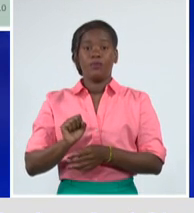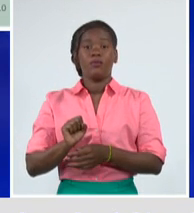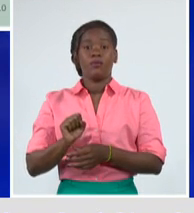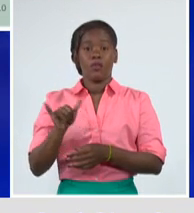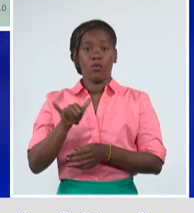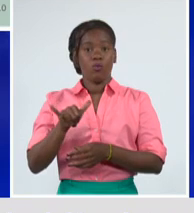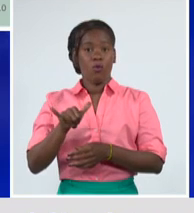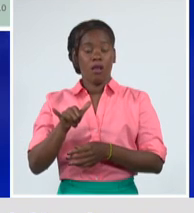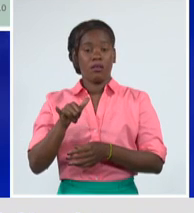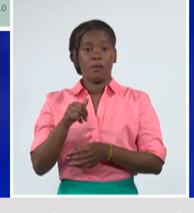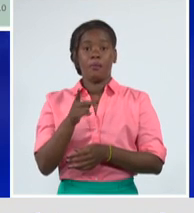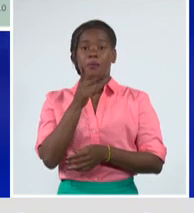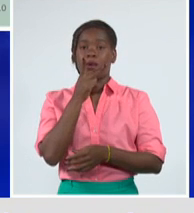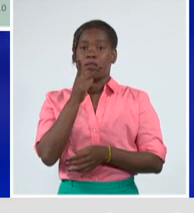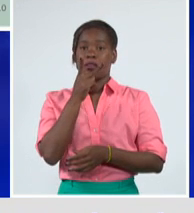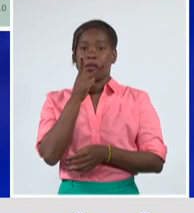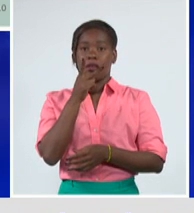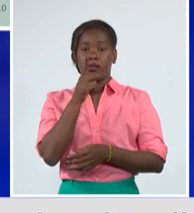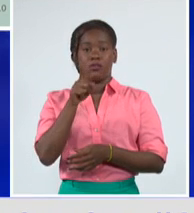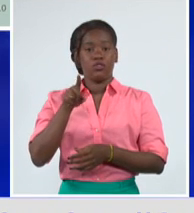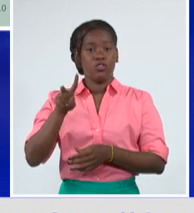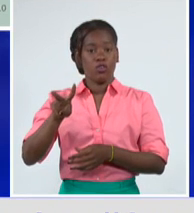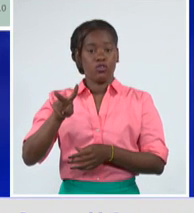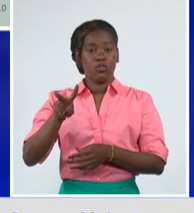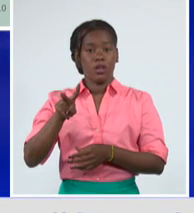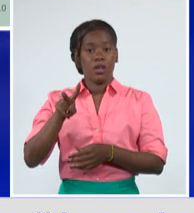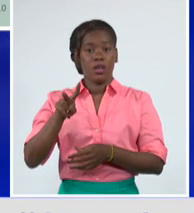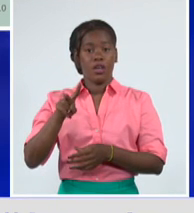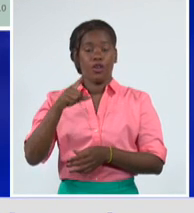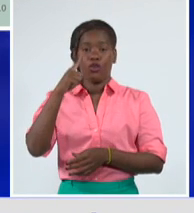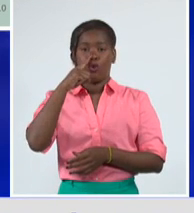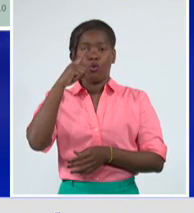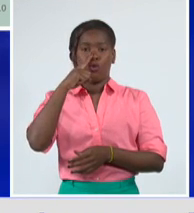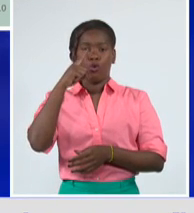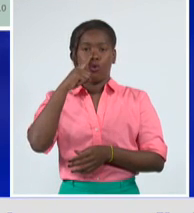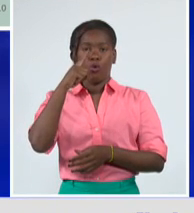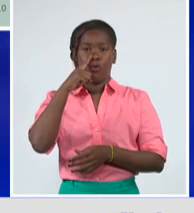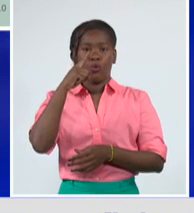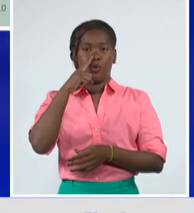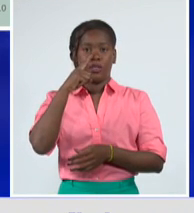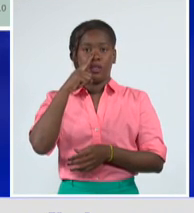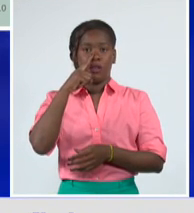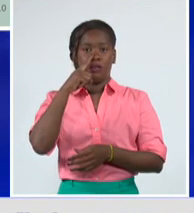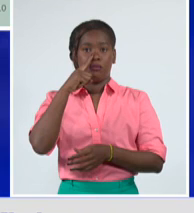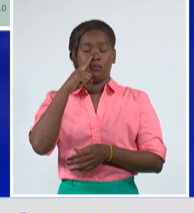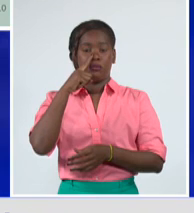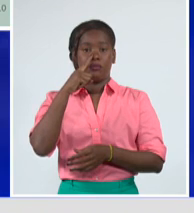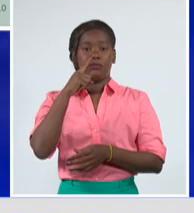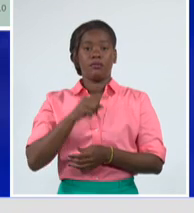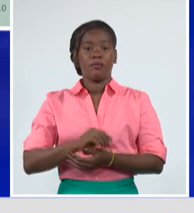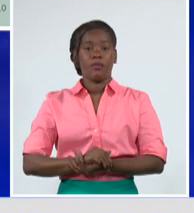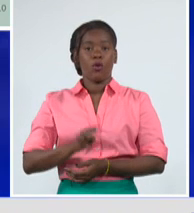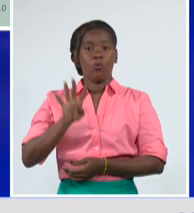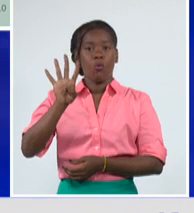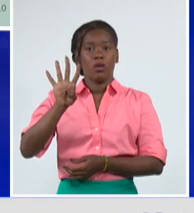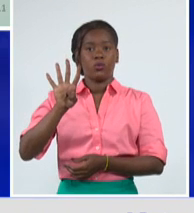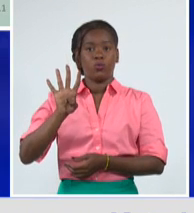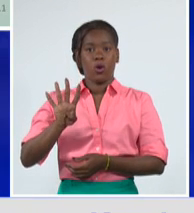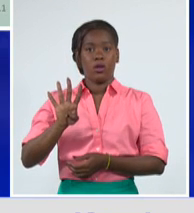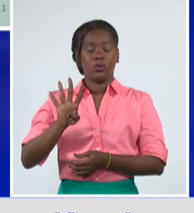12, Guaymaro 10, Nuevitas 9, Sierra de Cubita y Jimaguayú 4 cada uno. Las Tunas